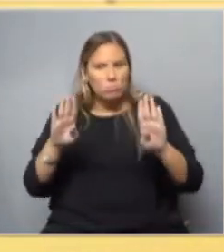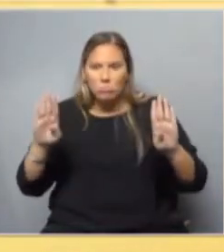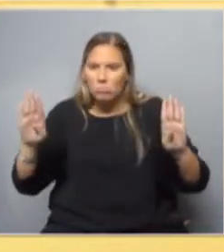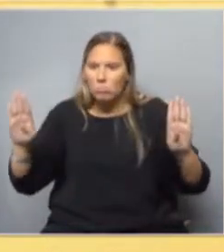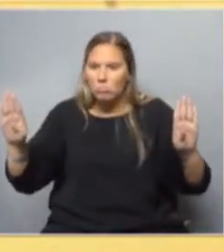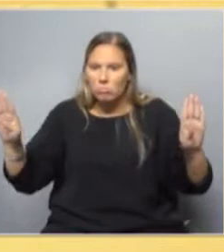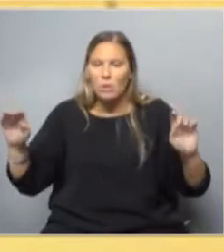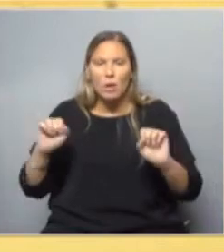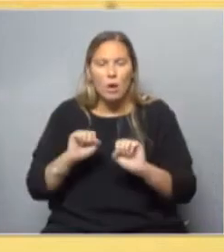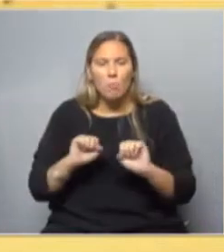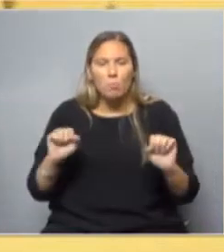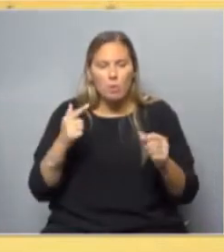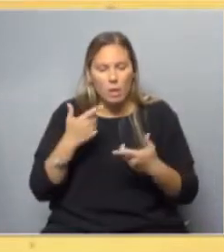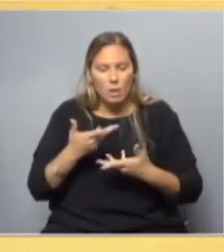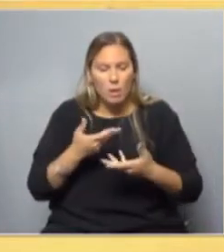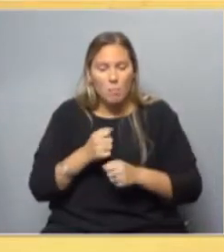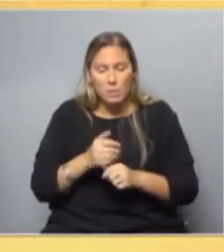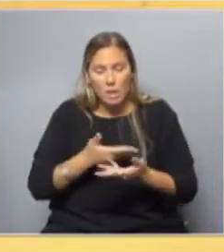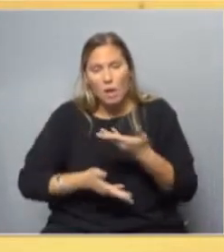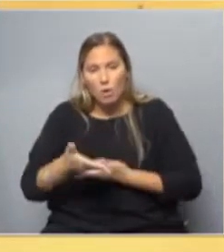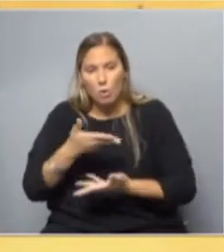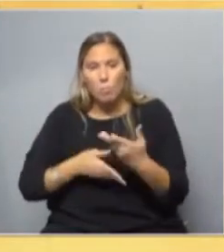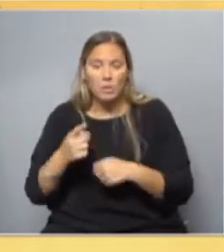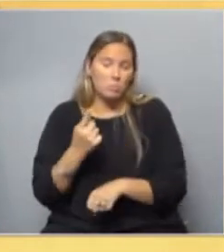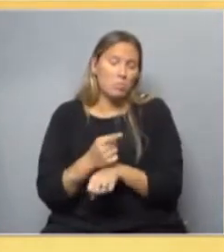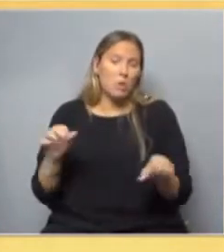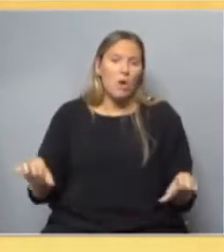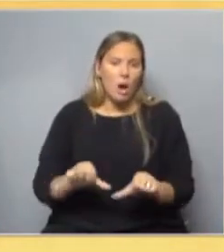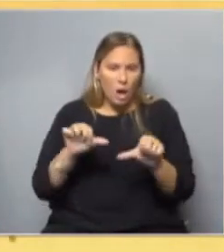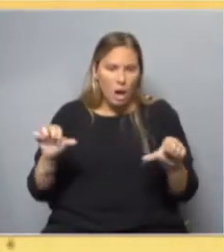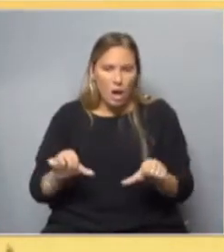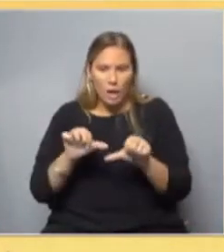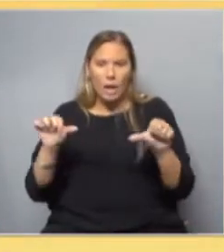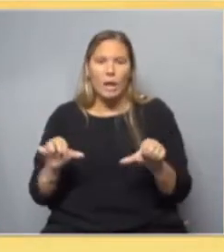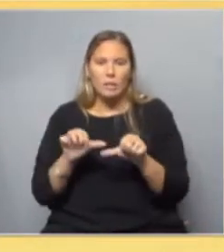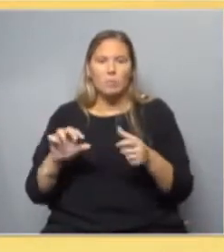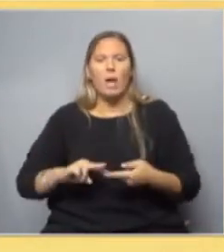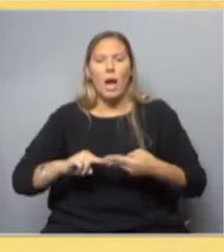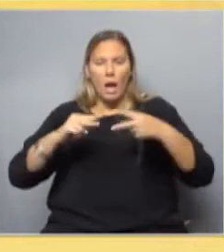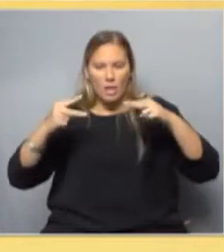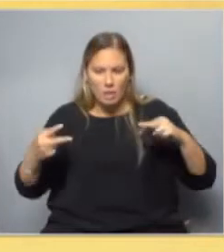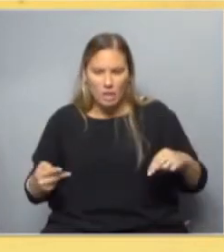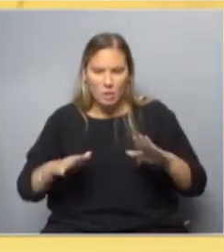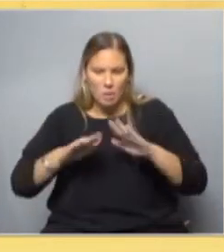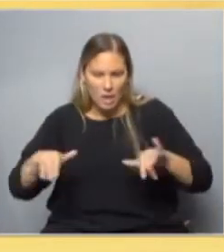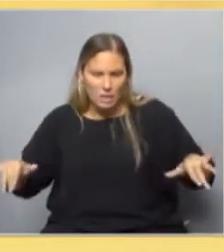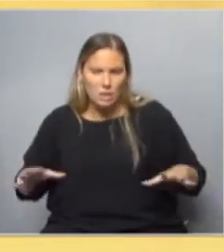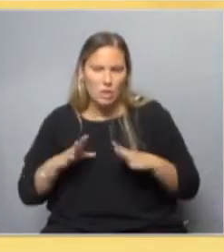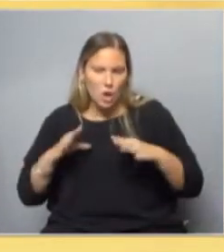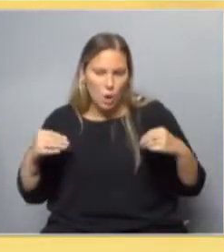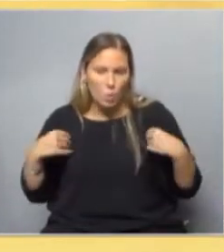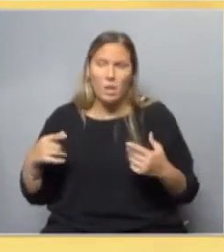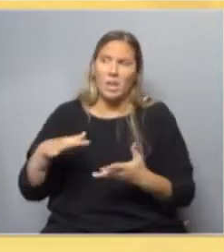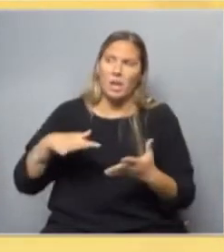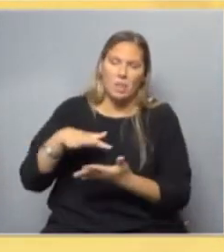poder empezar a transmitir. Y bueno, empezamos haciendo primero una actividad de extracción de ADN para niños y escolares del